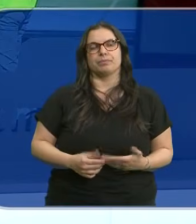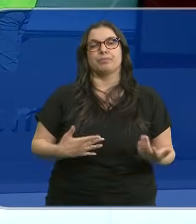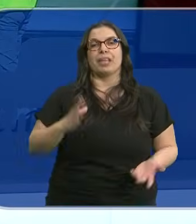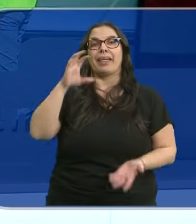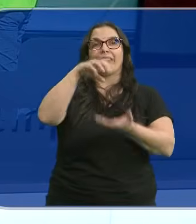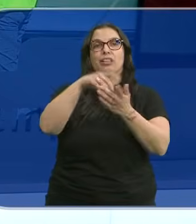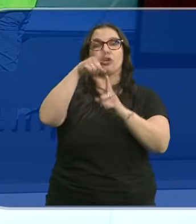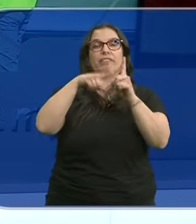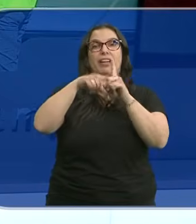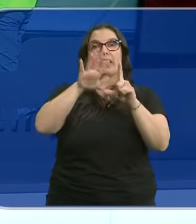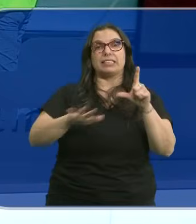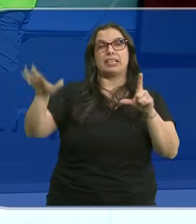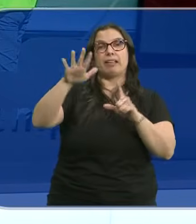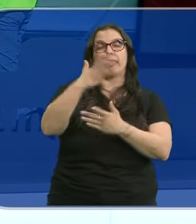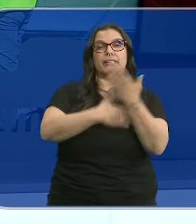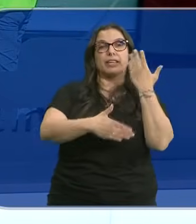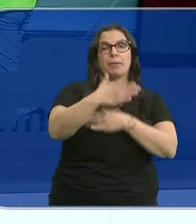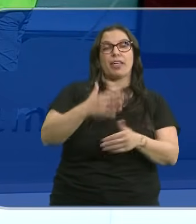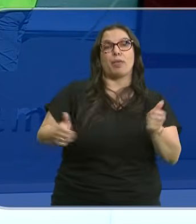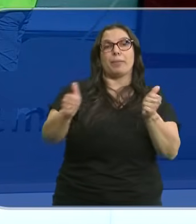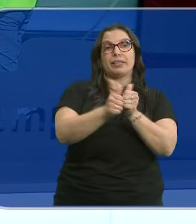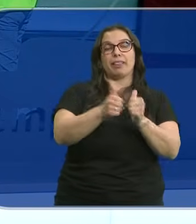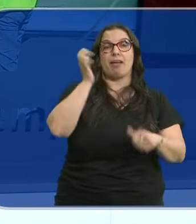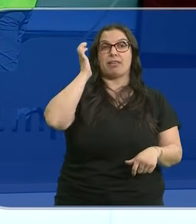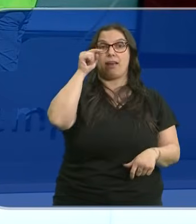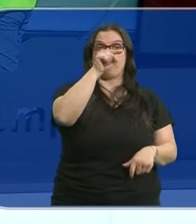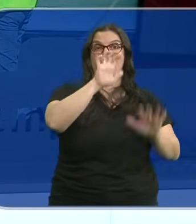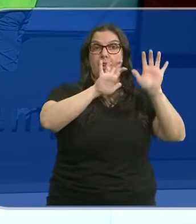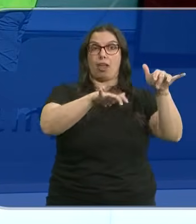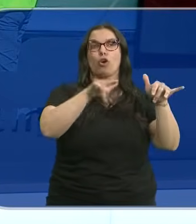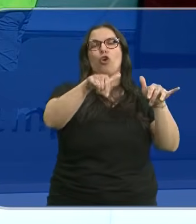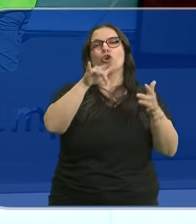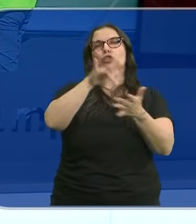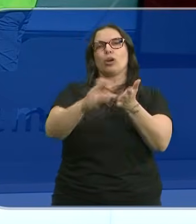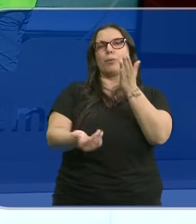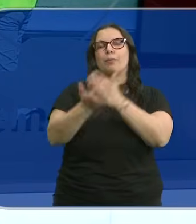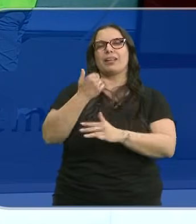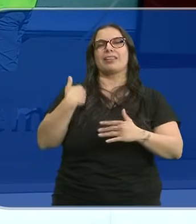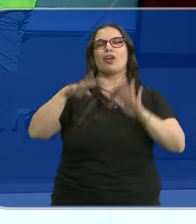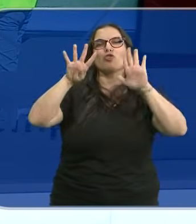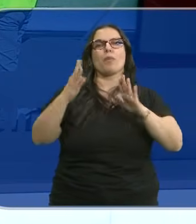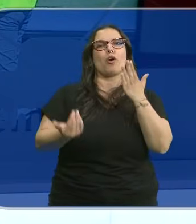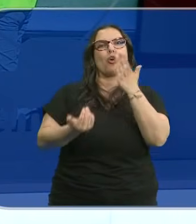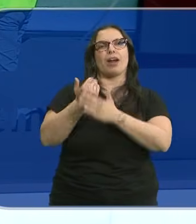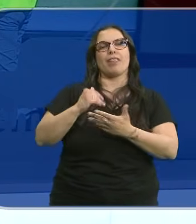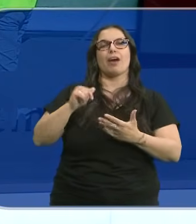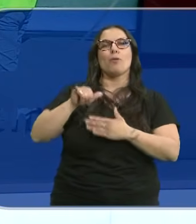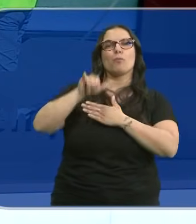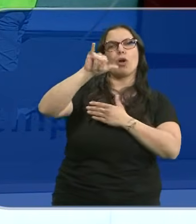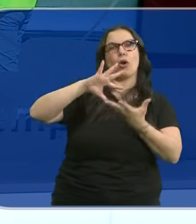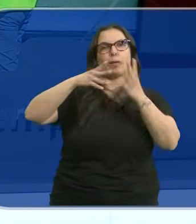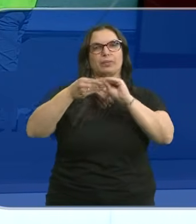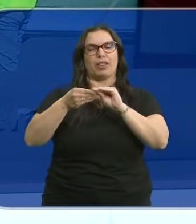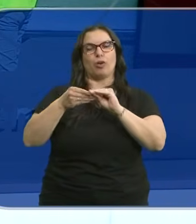El Centro de Referencia Estatal de Discapacidad y Dependencia de San Andrés del Rabanedo en León ha celebrado esta mañana la 9ª jornada de vuelo adaptado en